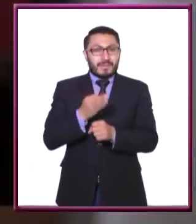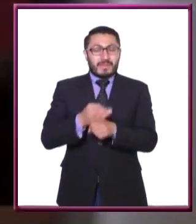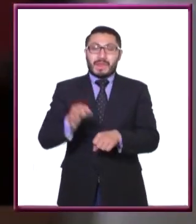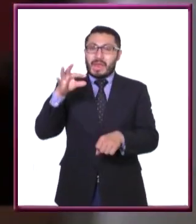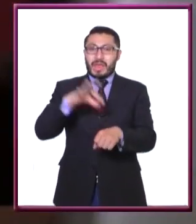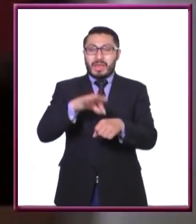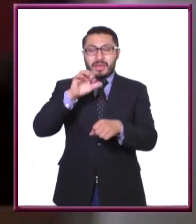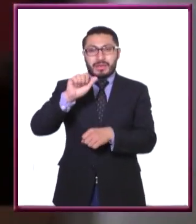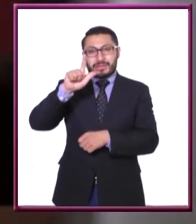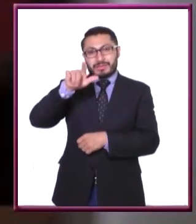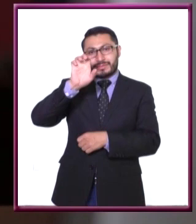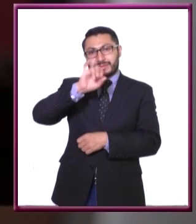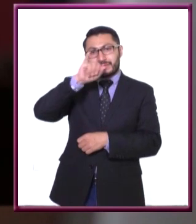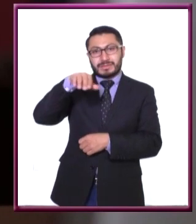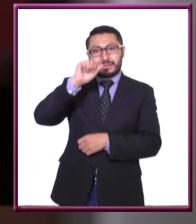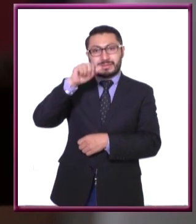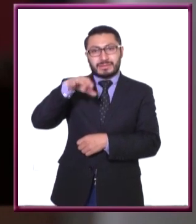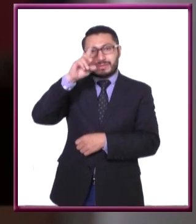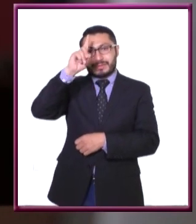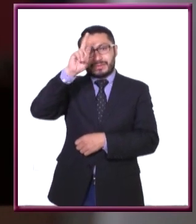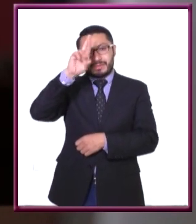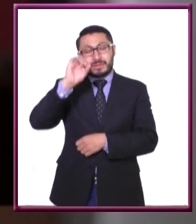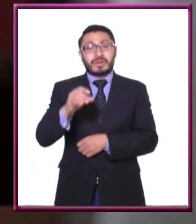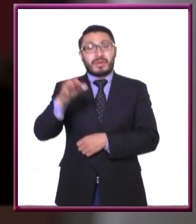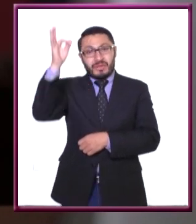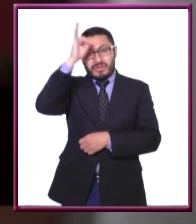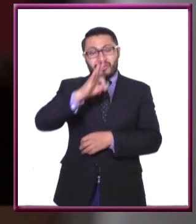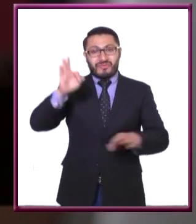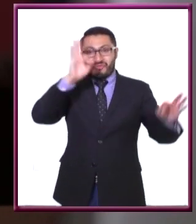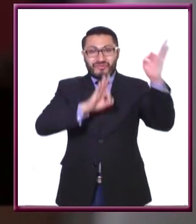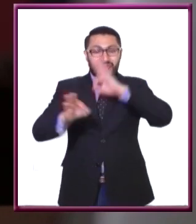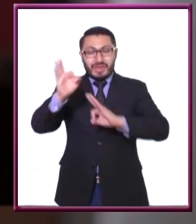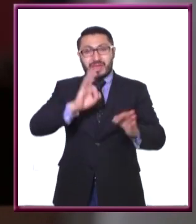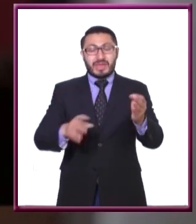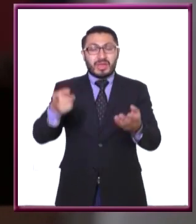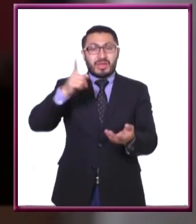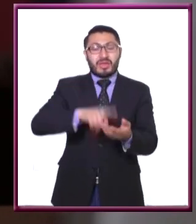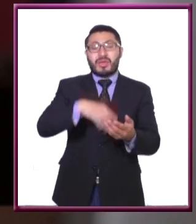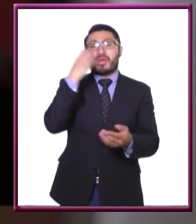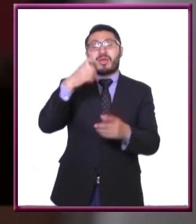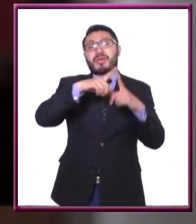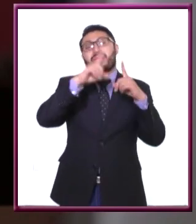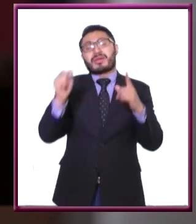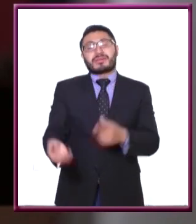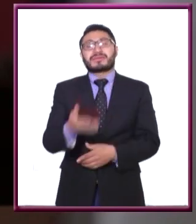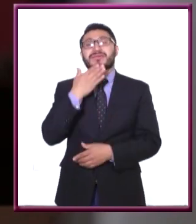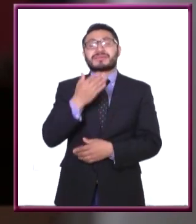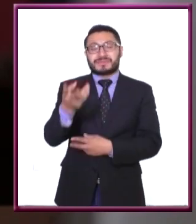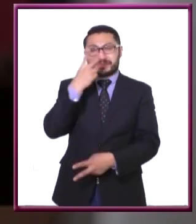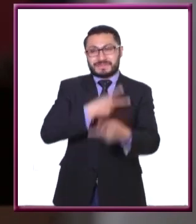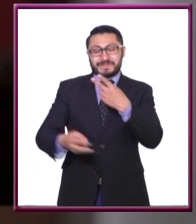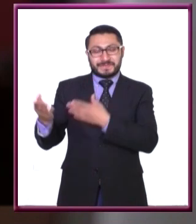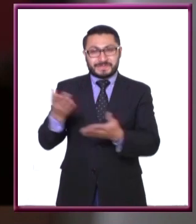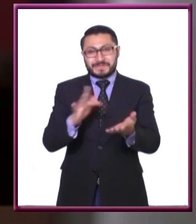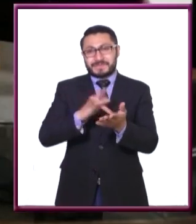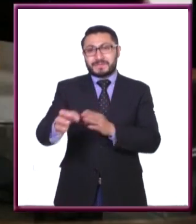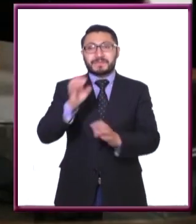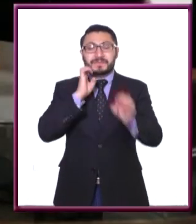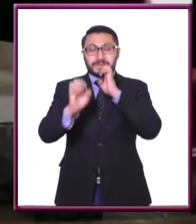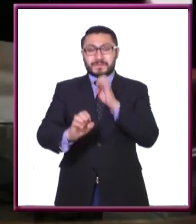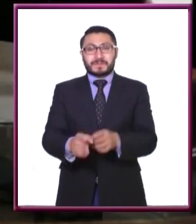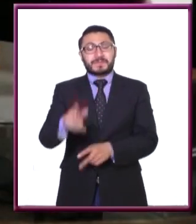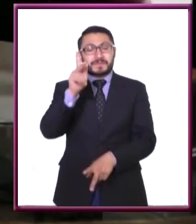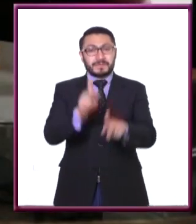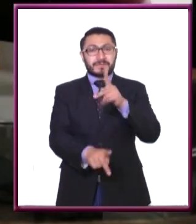Estamos con el doctor Alejandro Frank Heflich, físico nuclear, miembro del Colegio Nacional. ¿Qué tal, doctor? Gracias por aceptar la entrevista.